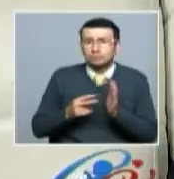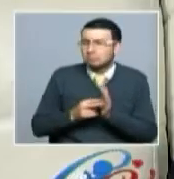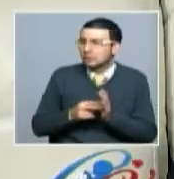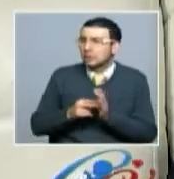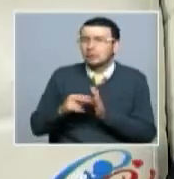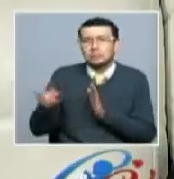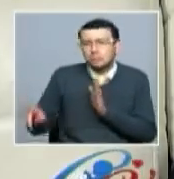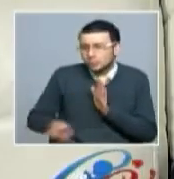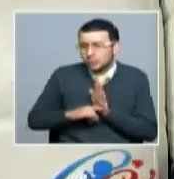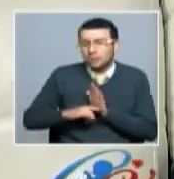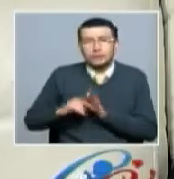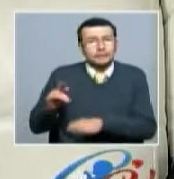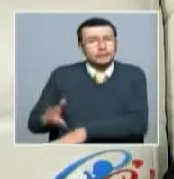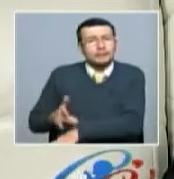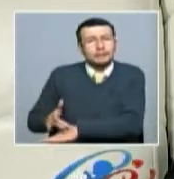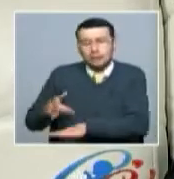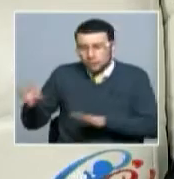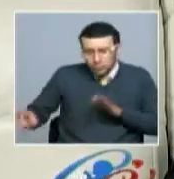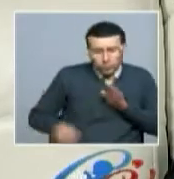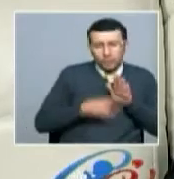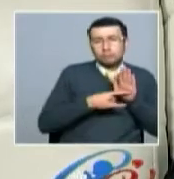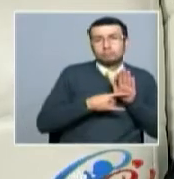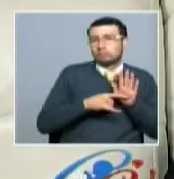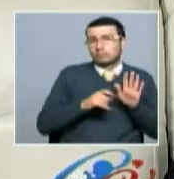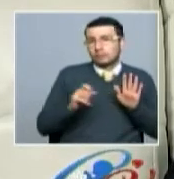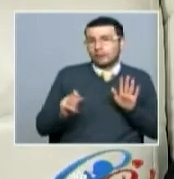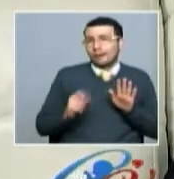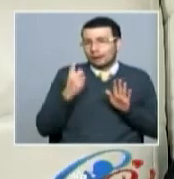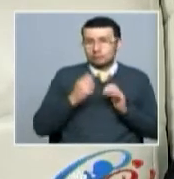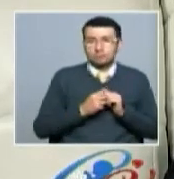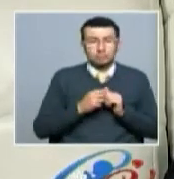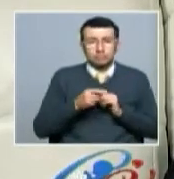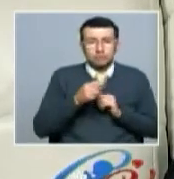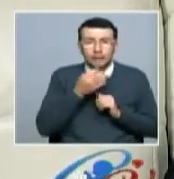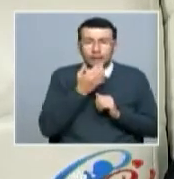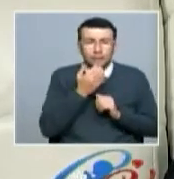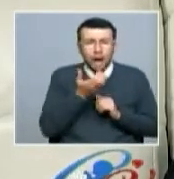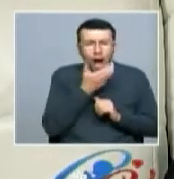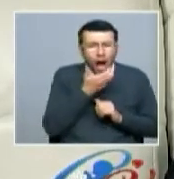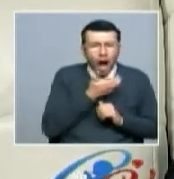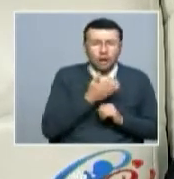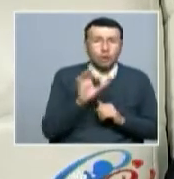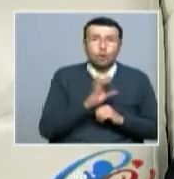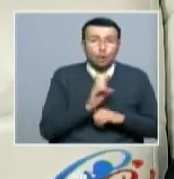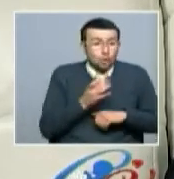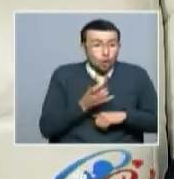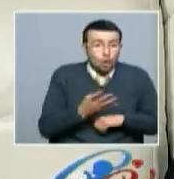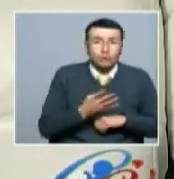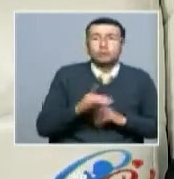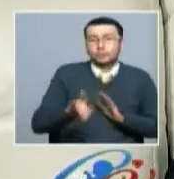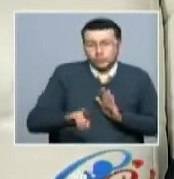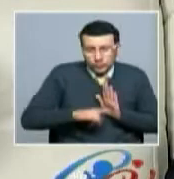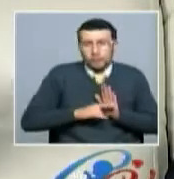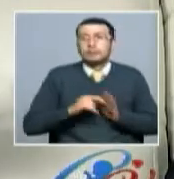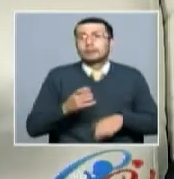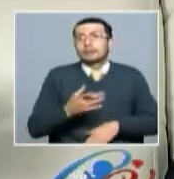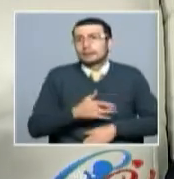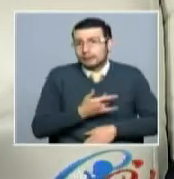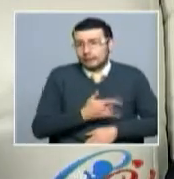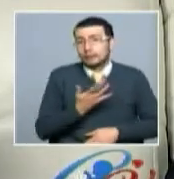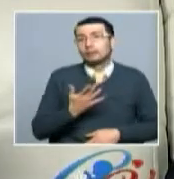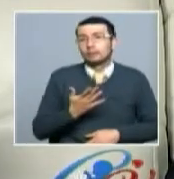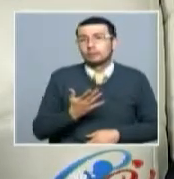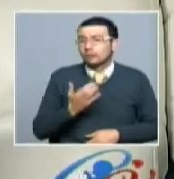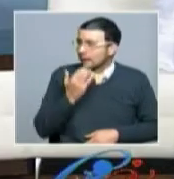sensibilidad a nivel superficial, sensibilidad que puede ser térmica, táctil o dolorosa, ¿no? Uh-huh. Y motora... Pero,